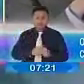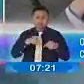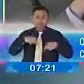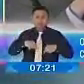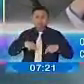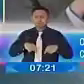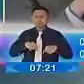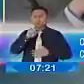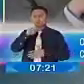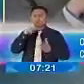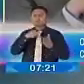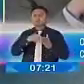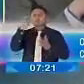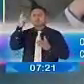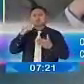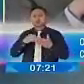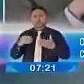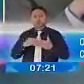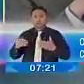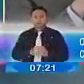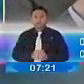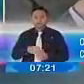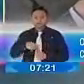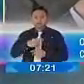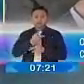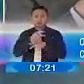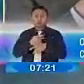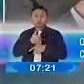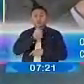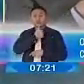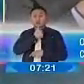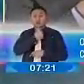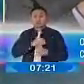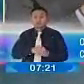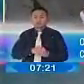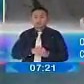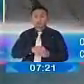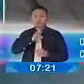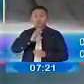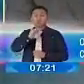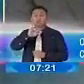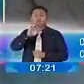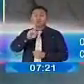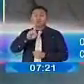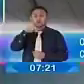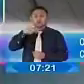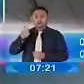más de $1,000 millones para el sector productivo privado, porque el BitInvest